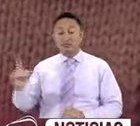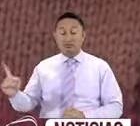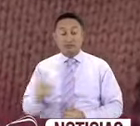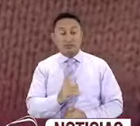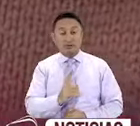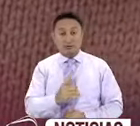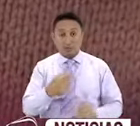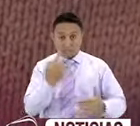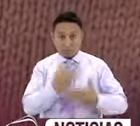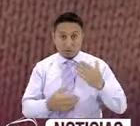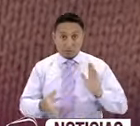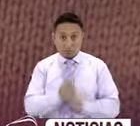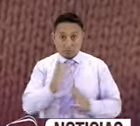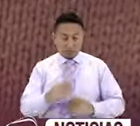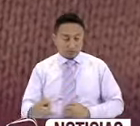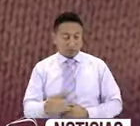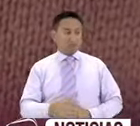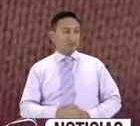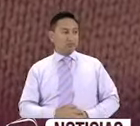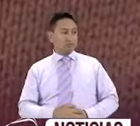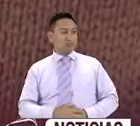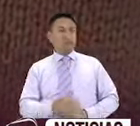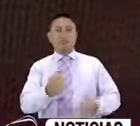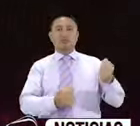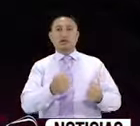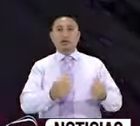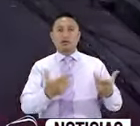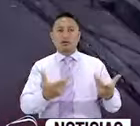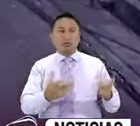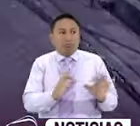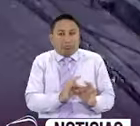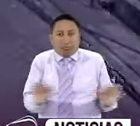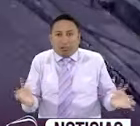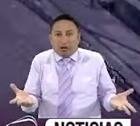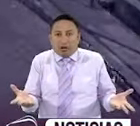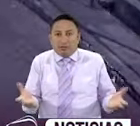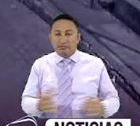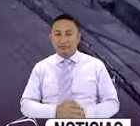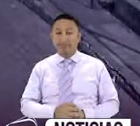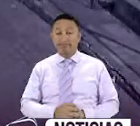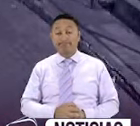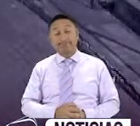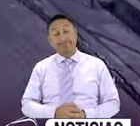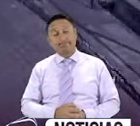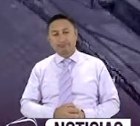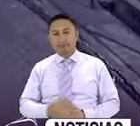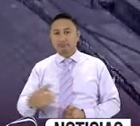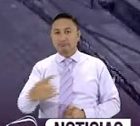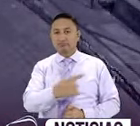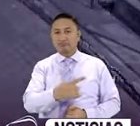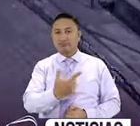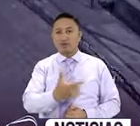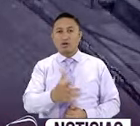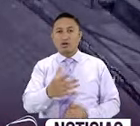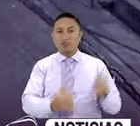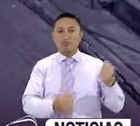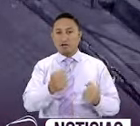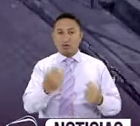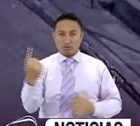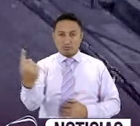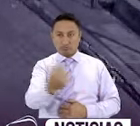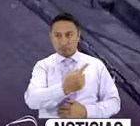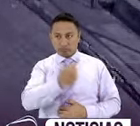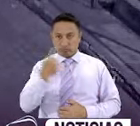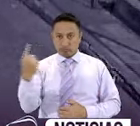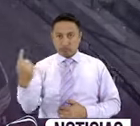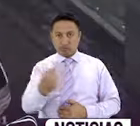niños, encontramos los carros hasta sin volante. En ese contexto, cualquiera diría que vehículo particular que ronde en la zona, ya sea camioneta